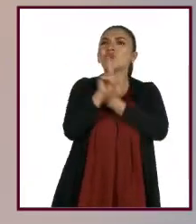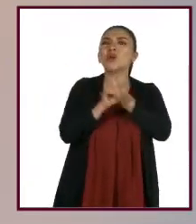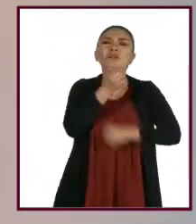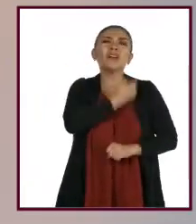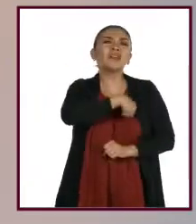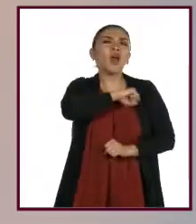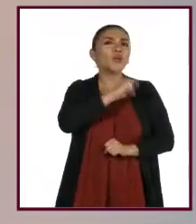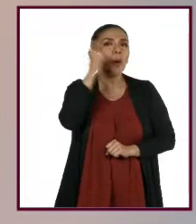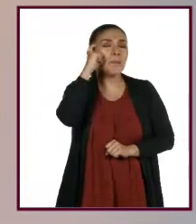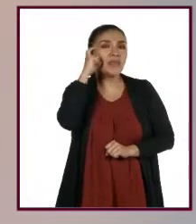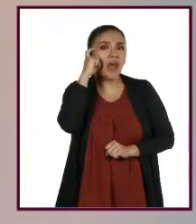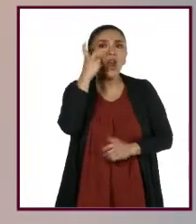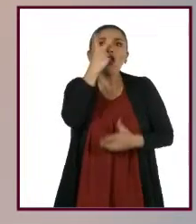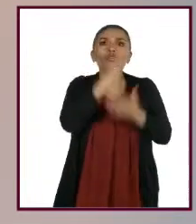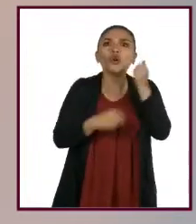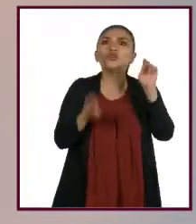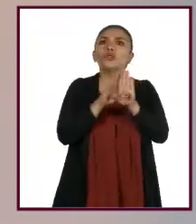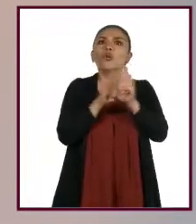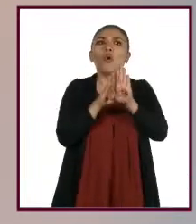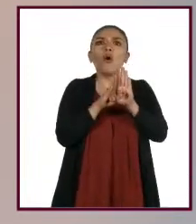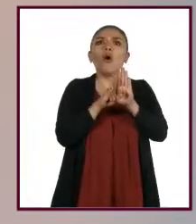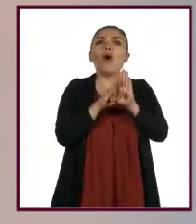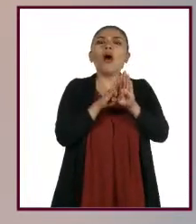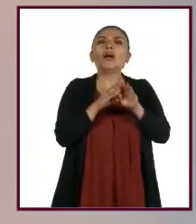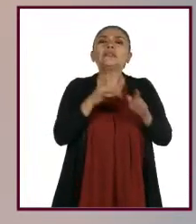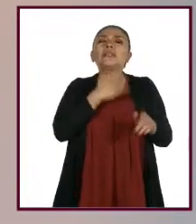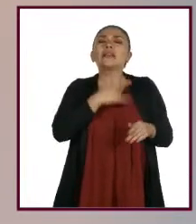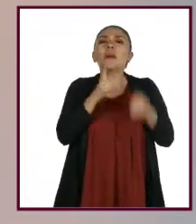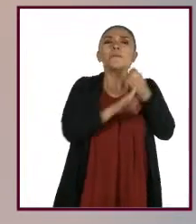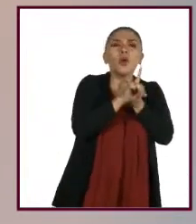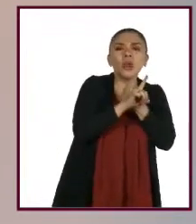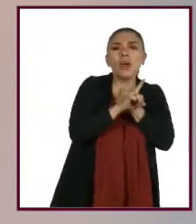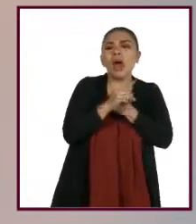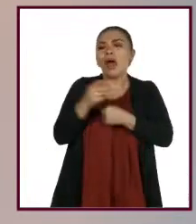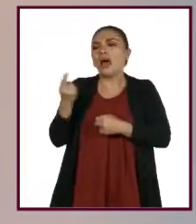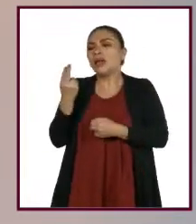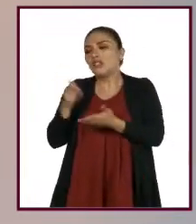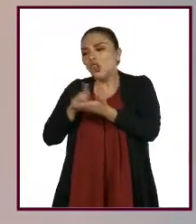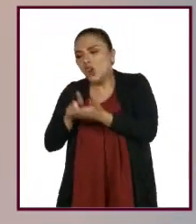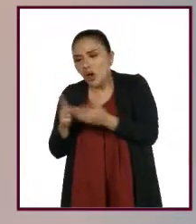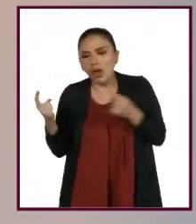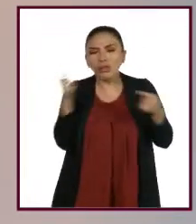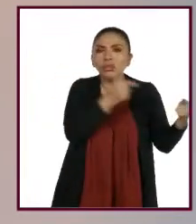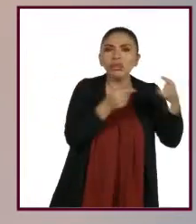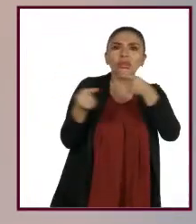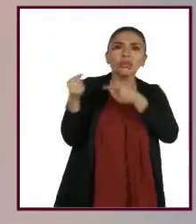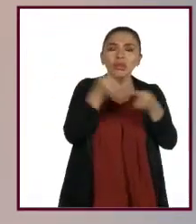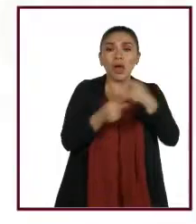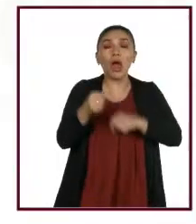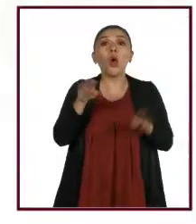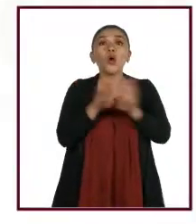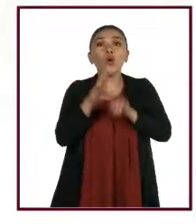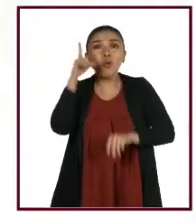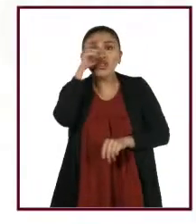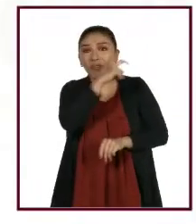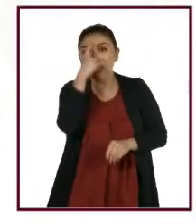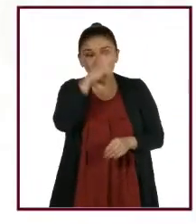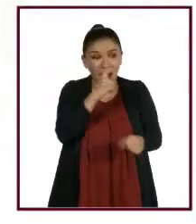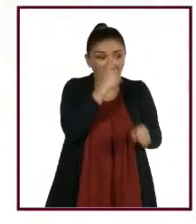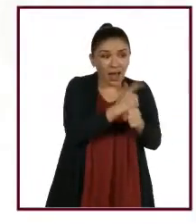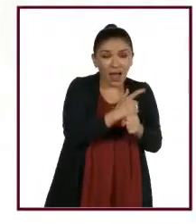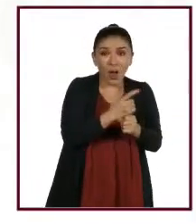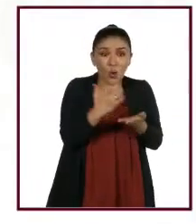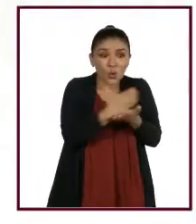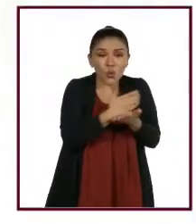y que las dos se retroalimentan, van de un lado hacia el otro. Y la dificultad para el diagnóstico y tratamiento lo que nos dicen